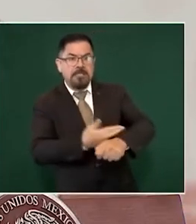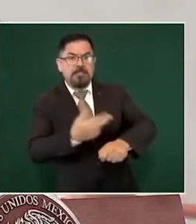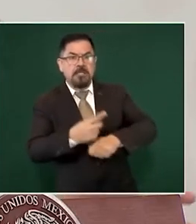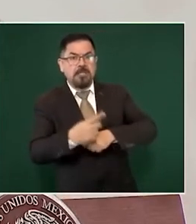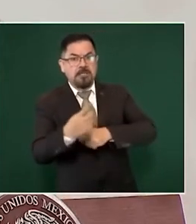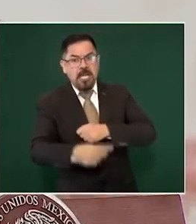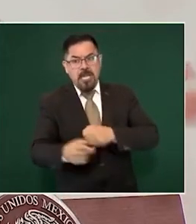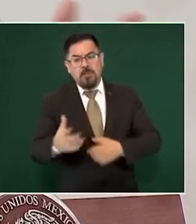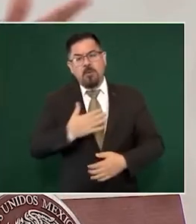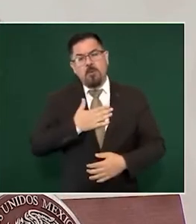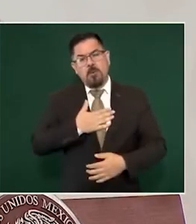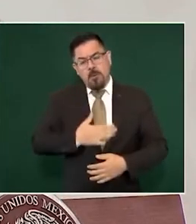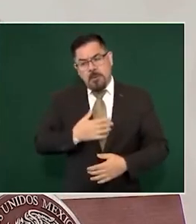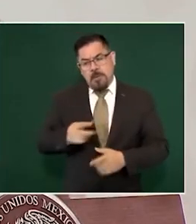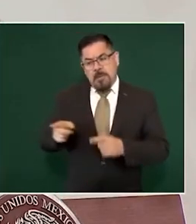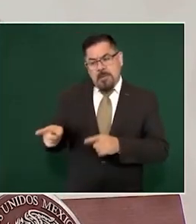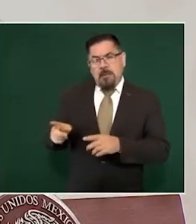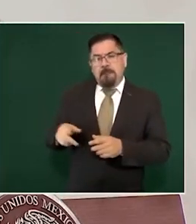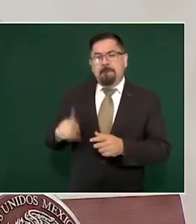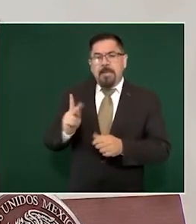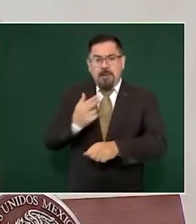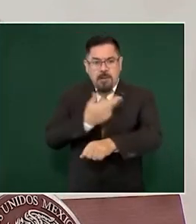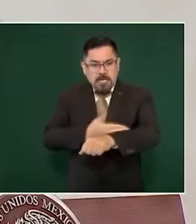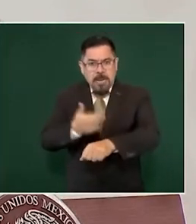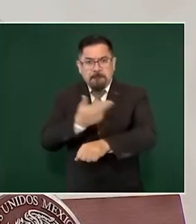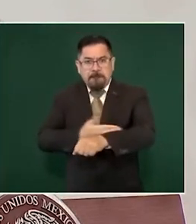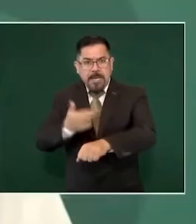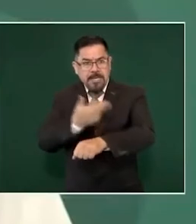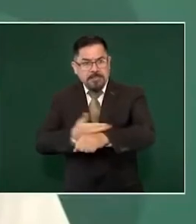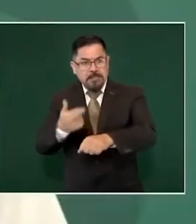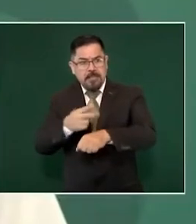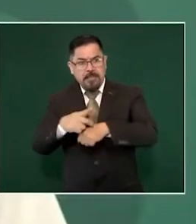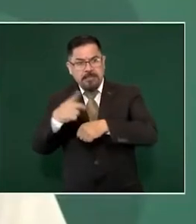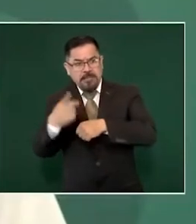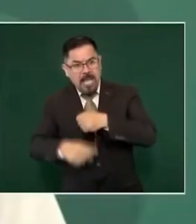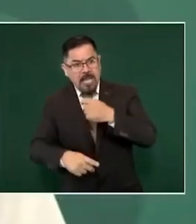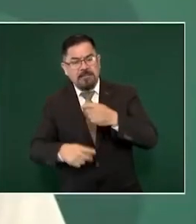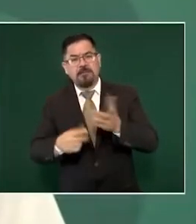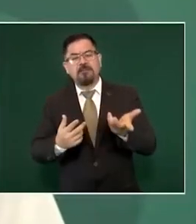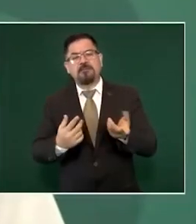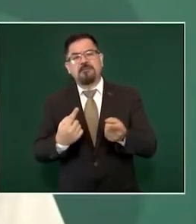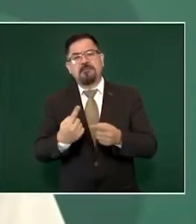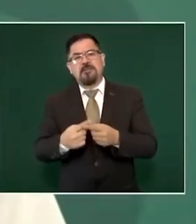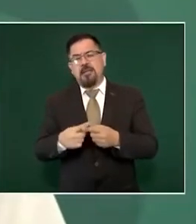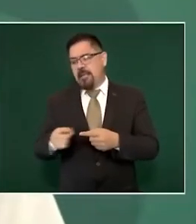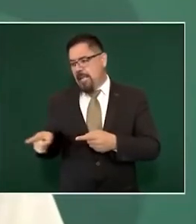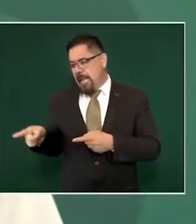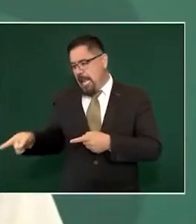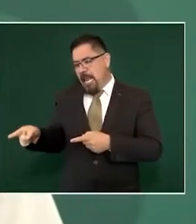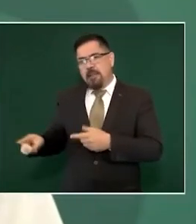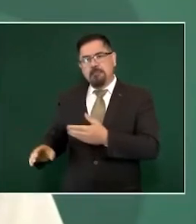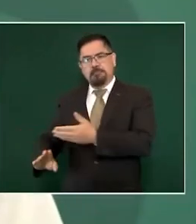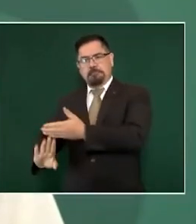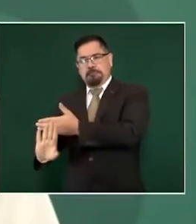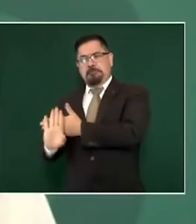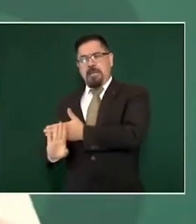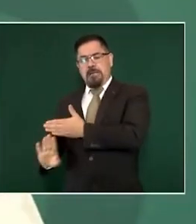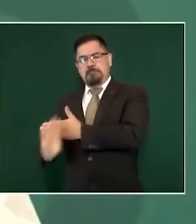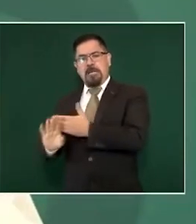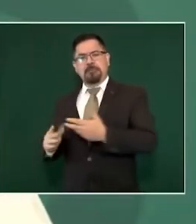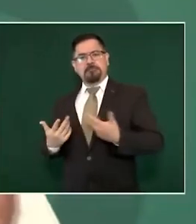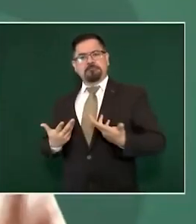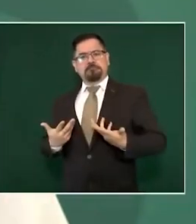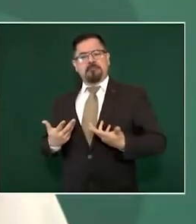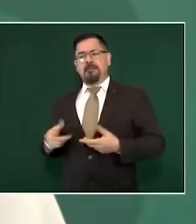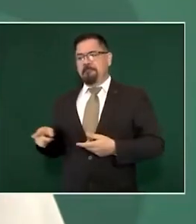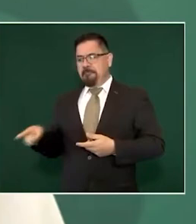No puede haber reparación de daño si la parte ofendida, en este caso Petróleos Mexicanos, no está